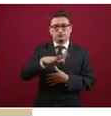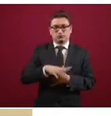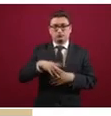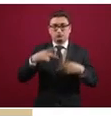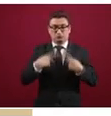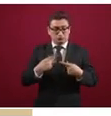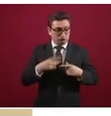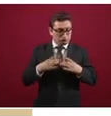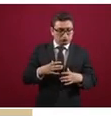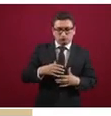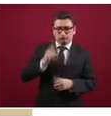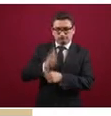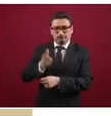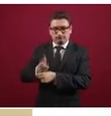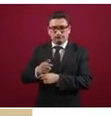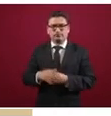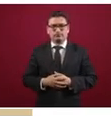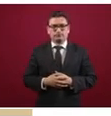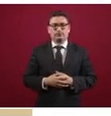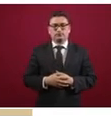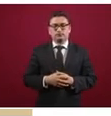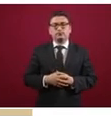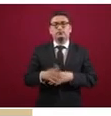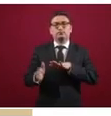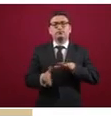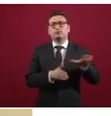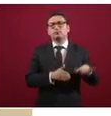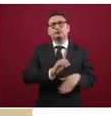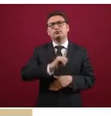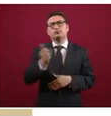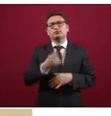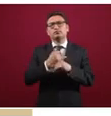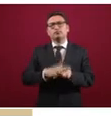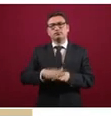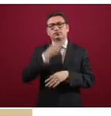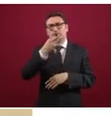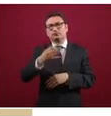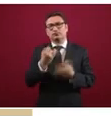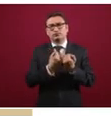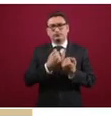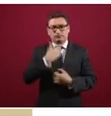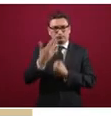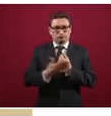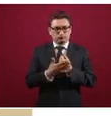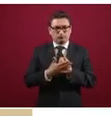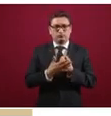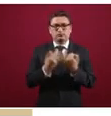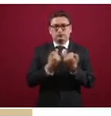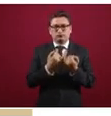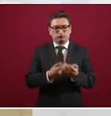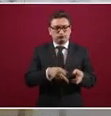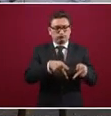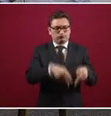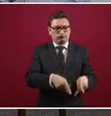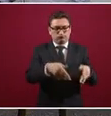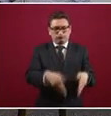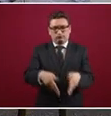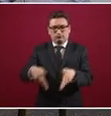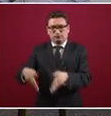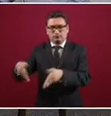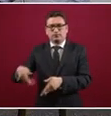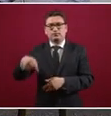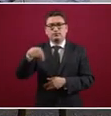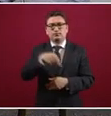identificación humana por otro lado tal como habíamos informado se prevé la creación de cementerios forenses de los llamados cementerios